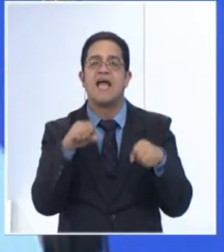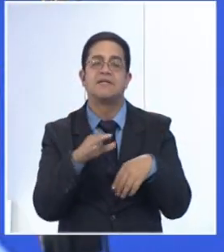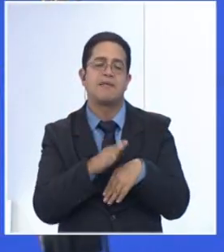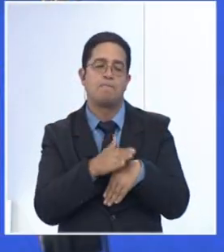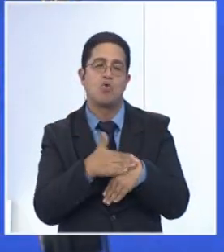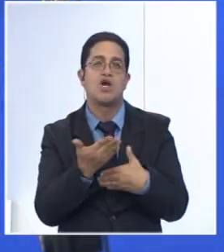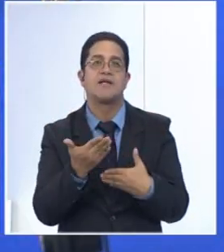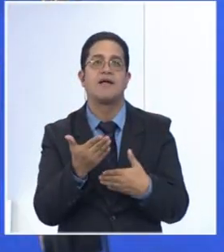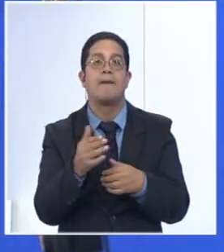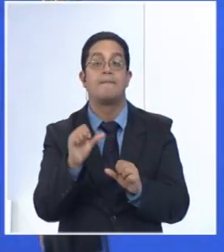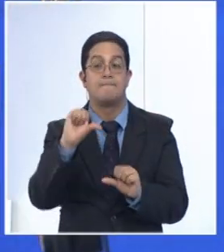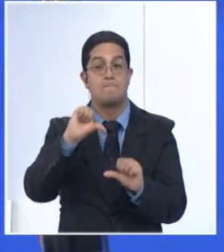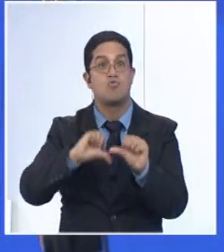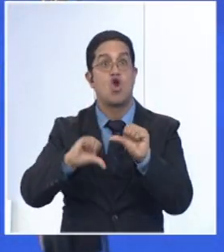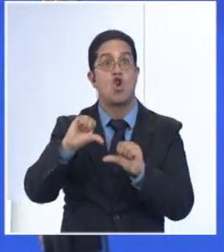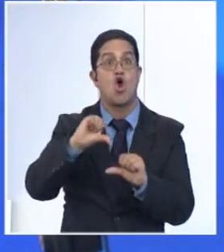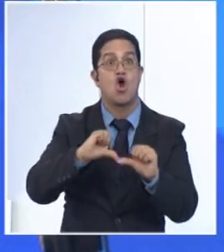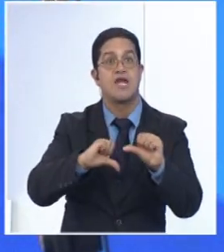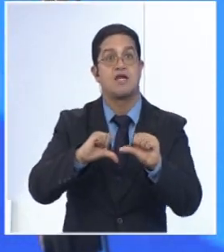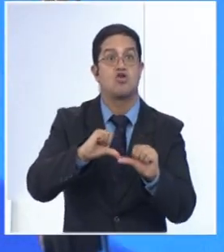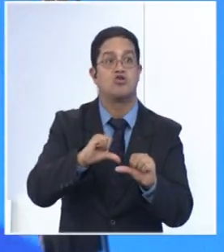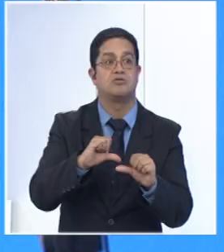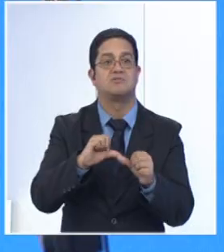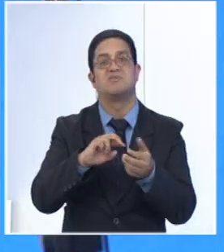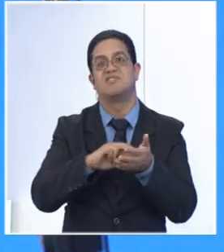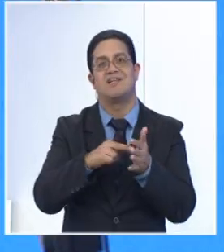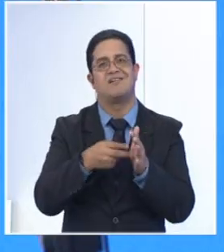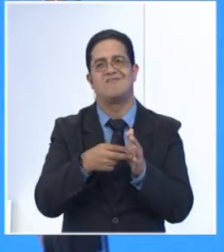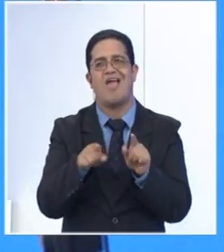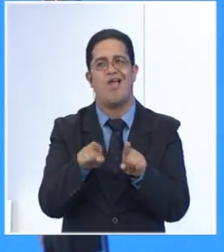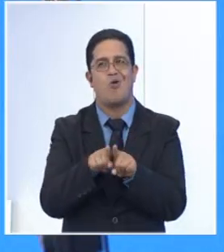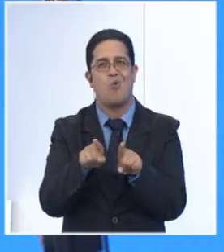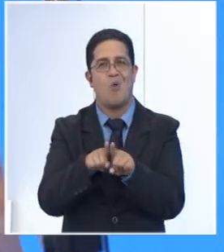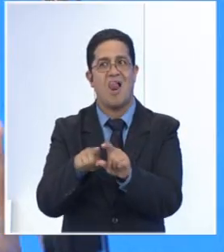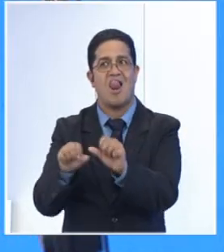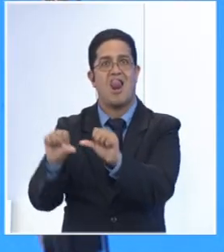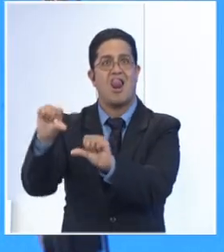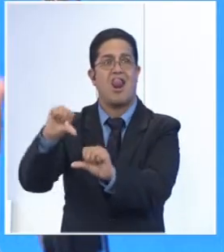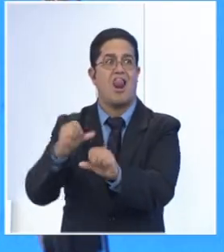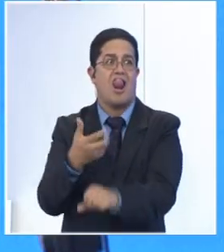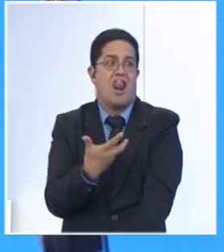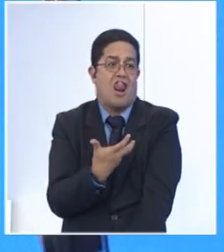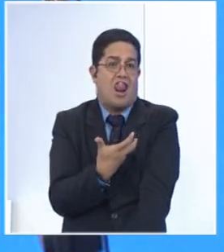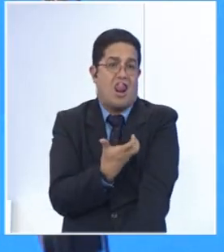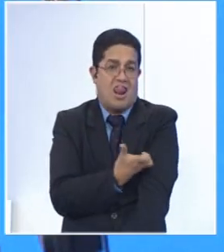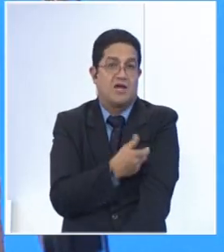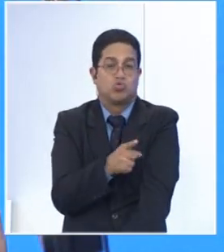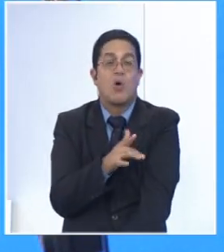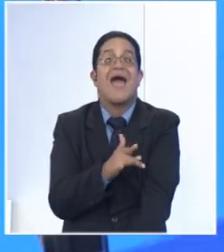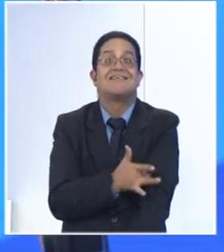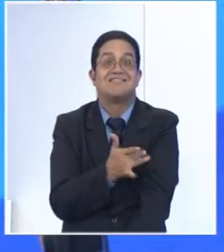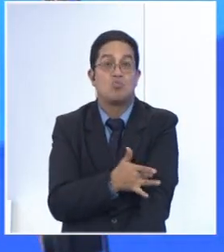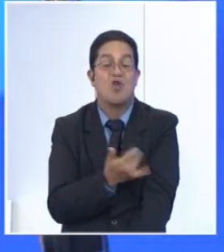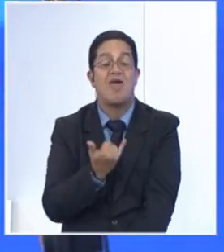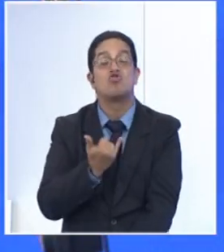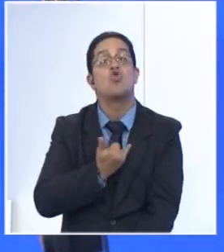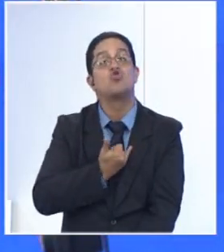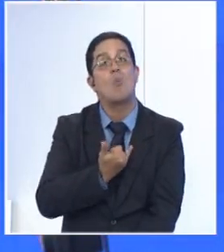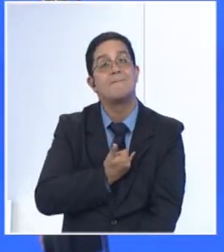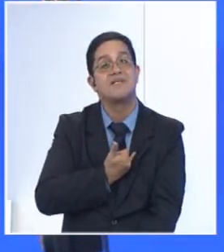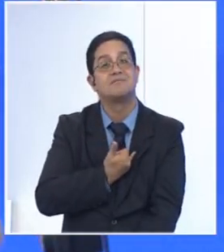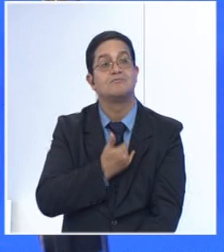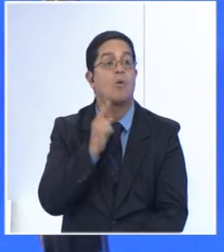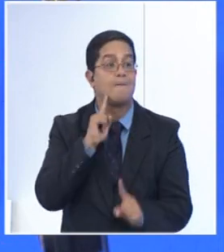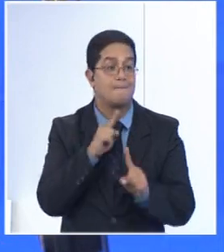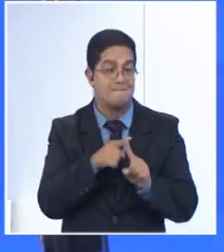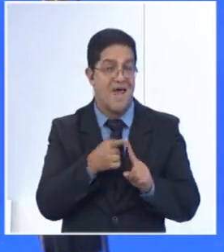como su nombre lo dice, es biológico, no es un esteroide que estás colocando, estás bioestimulando donde estás colocando para que tu